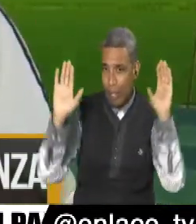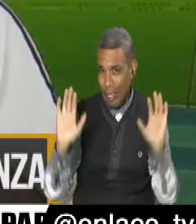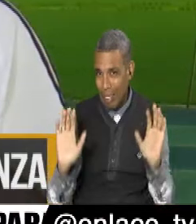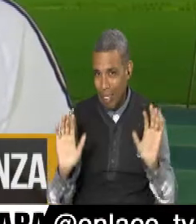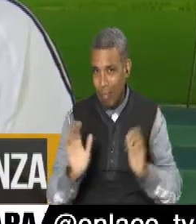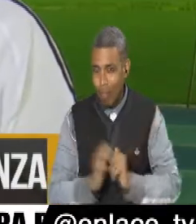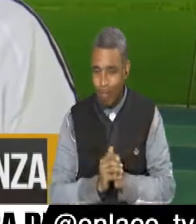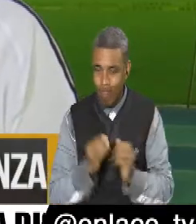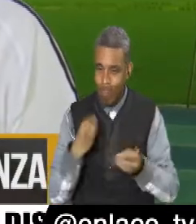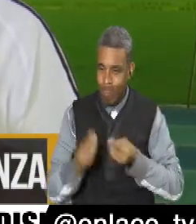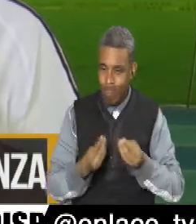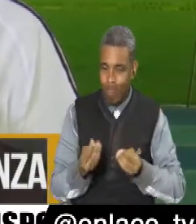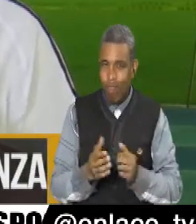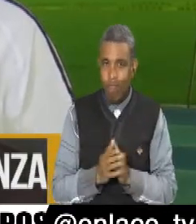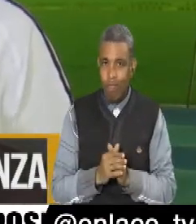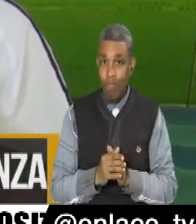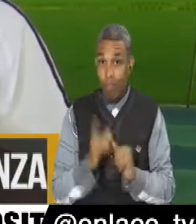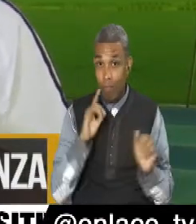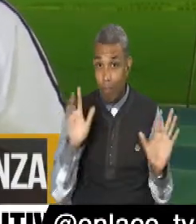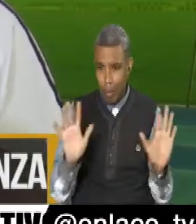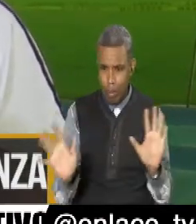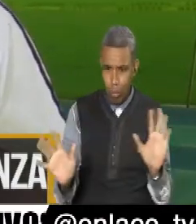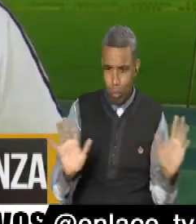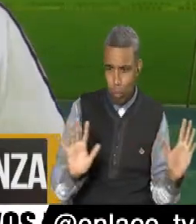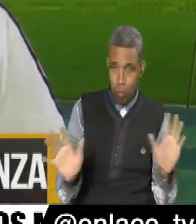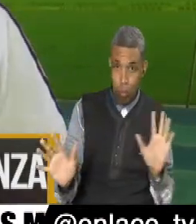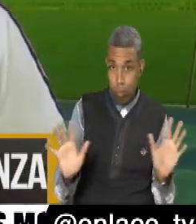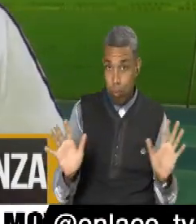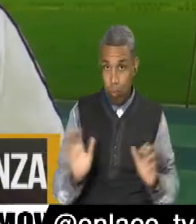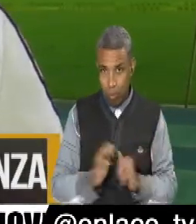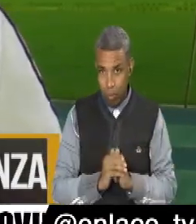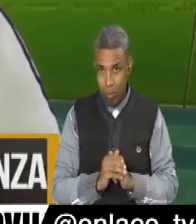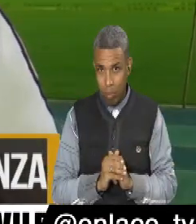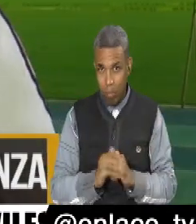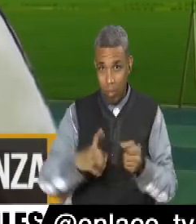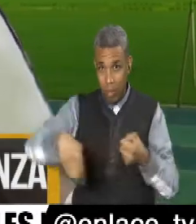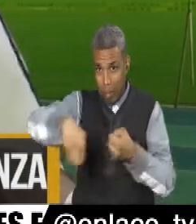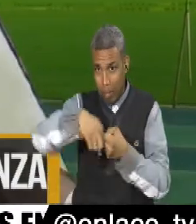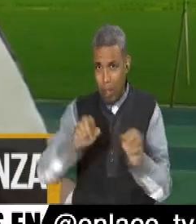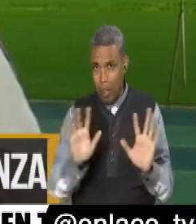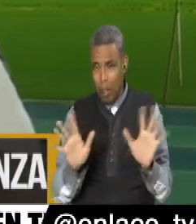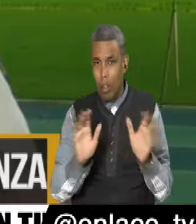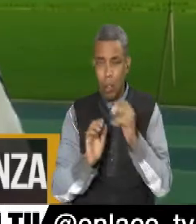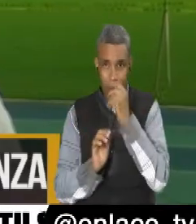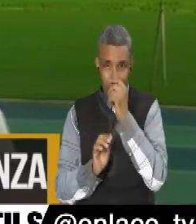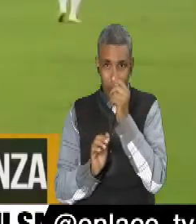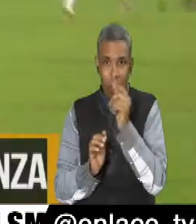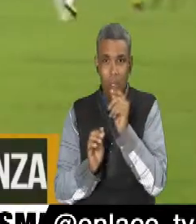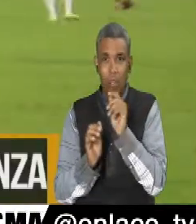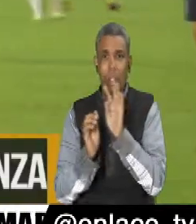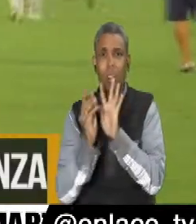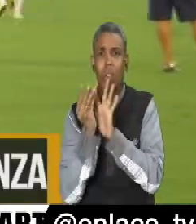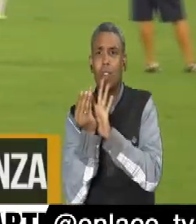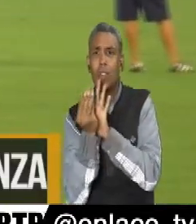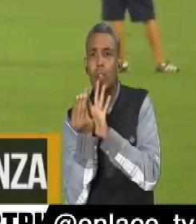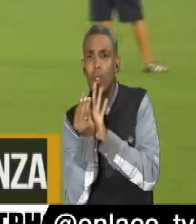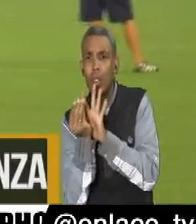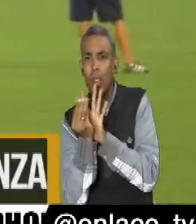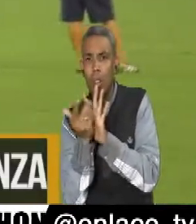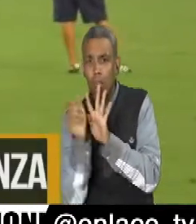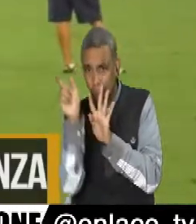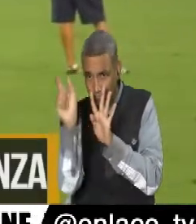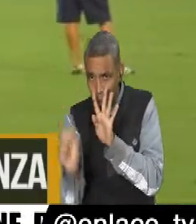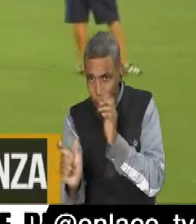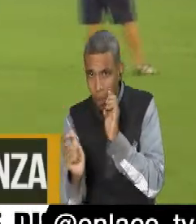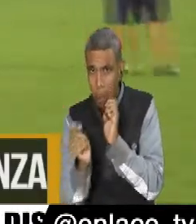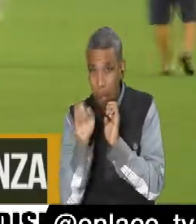¿no? Caso del arquero, la selección nacional de Venezuela, el centro delantero de Venezuela, que lo tomaron otros